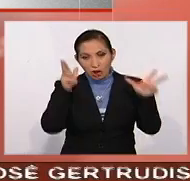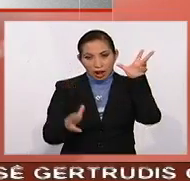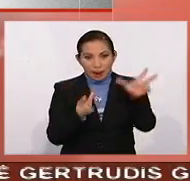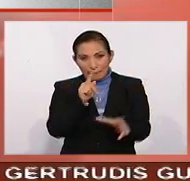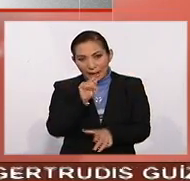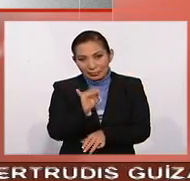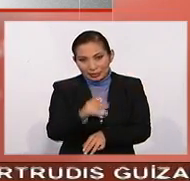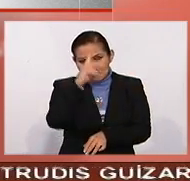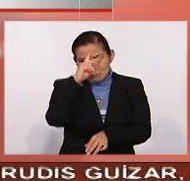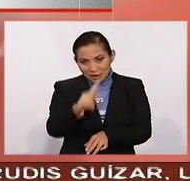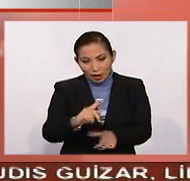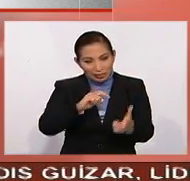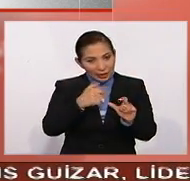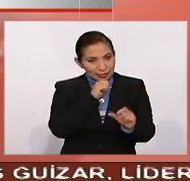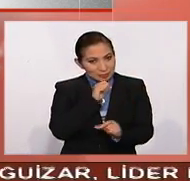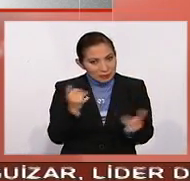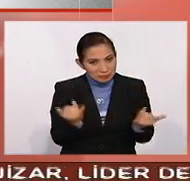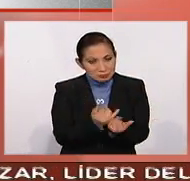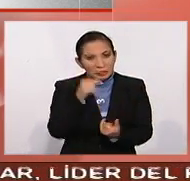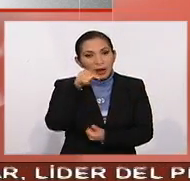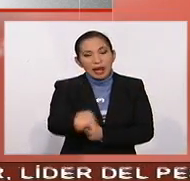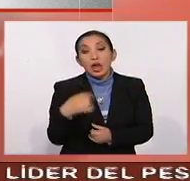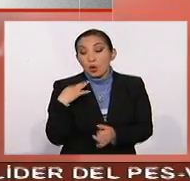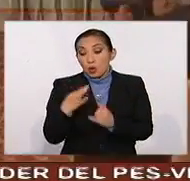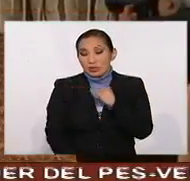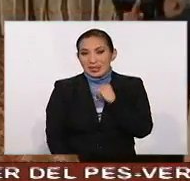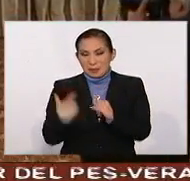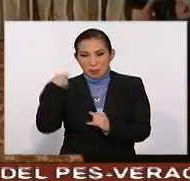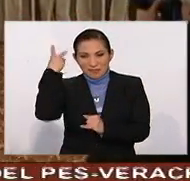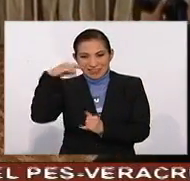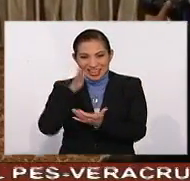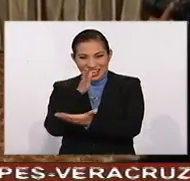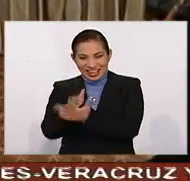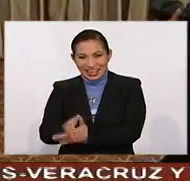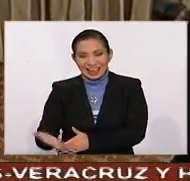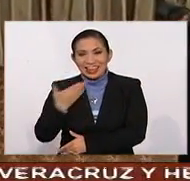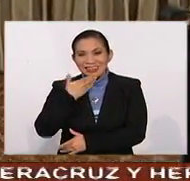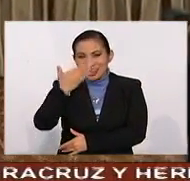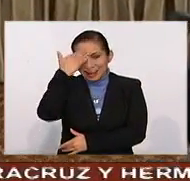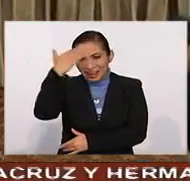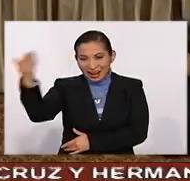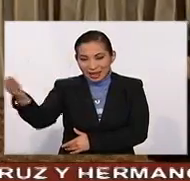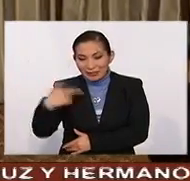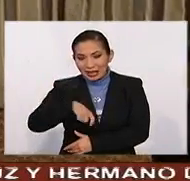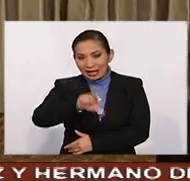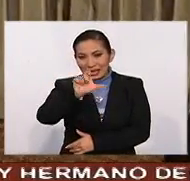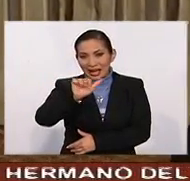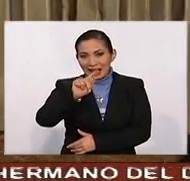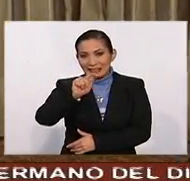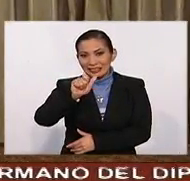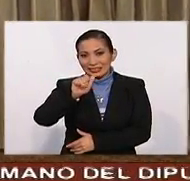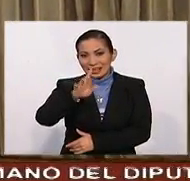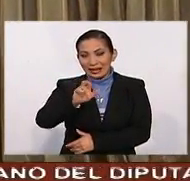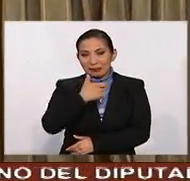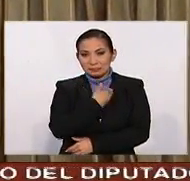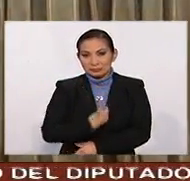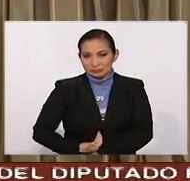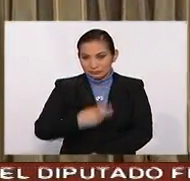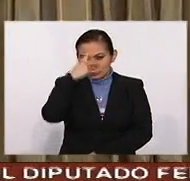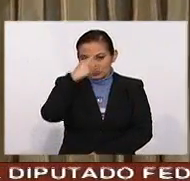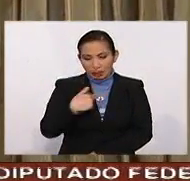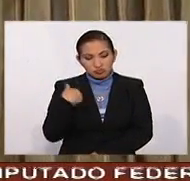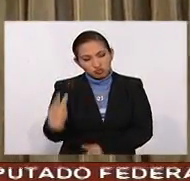Omar, amigos de México al Día? Muy buenos días. En la parte final de esta gira por la península arábiga, en Doha, en Qatar, el presidente Enrique Peña Nieto